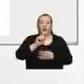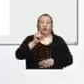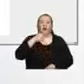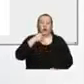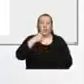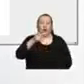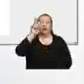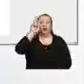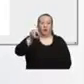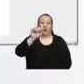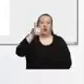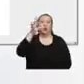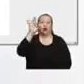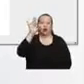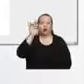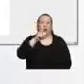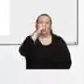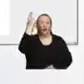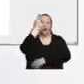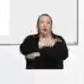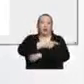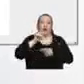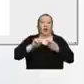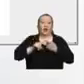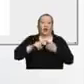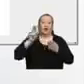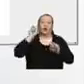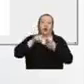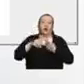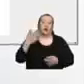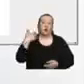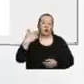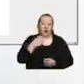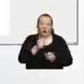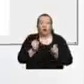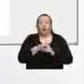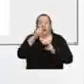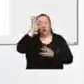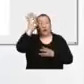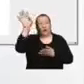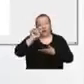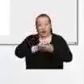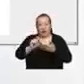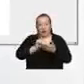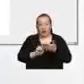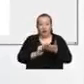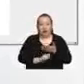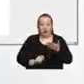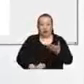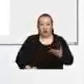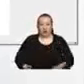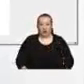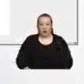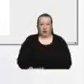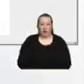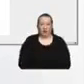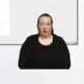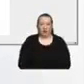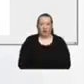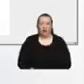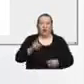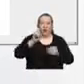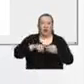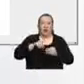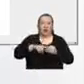con vida desde quito a guayaquil en un impulso que tuve el cual no tiene 38 páginas el viaje de quito quito el